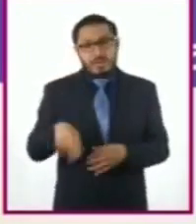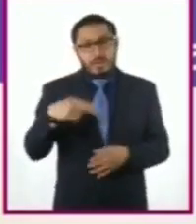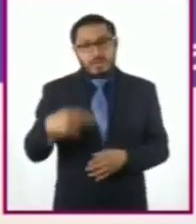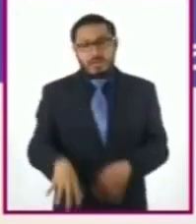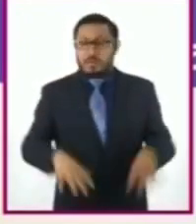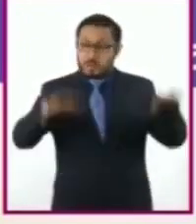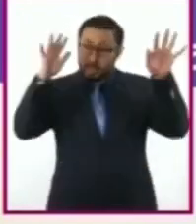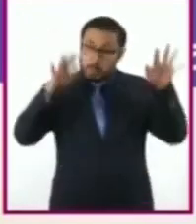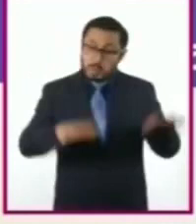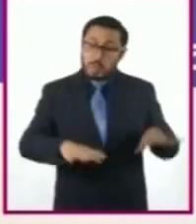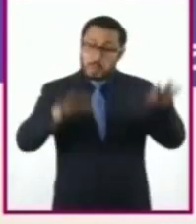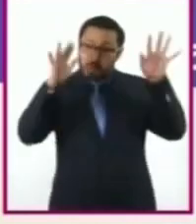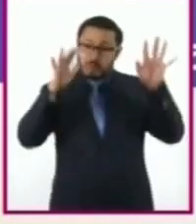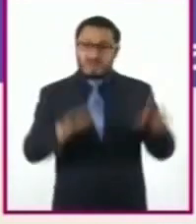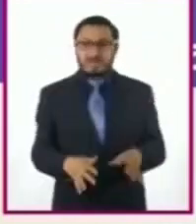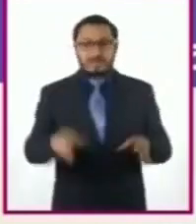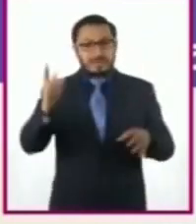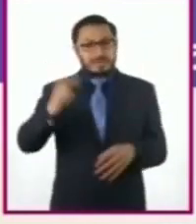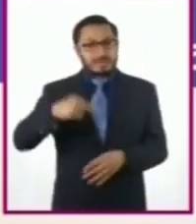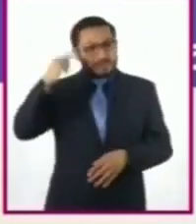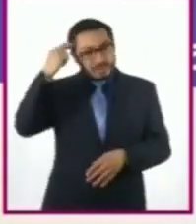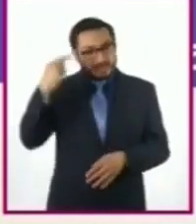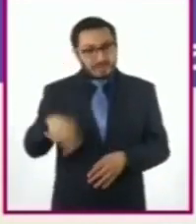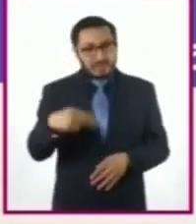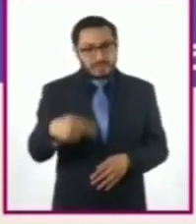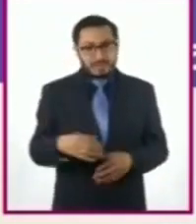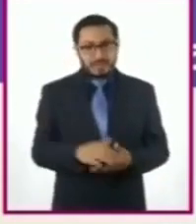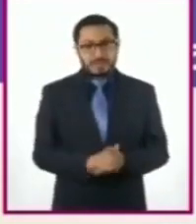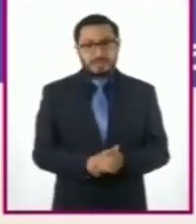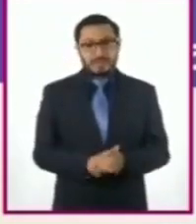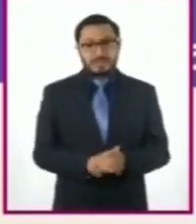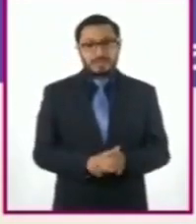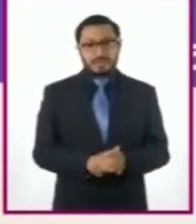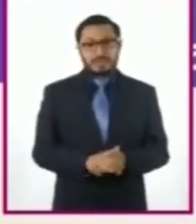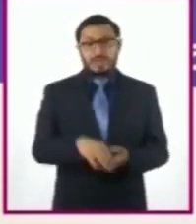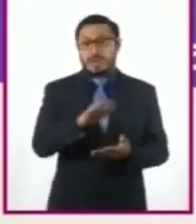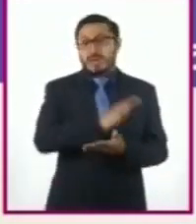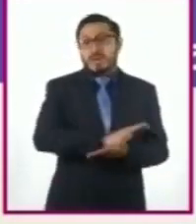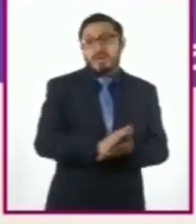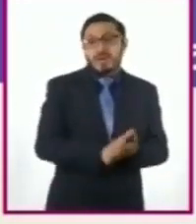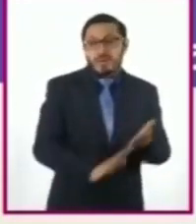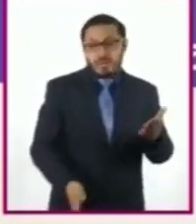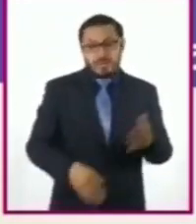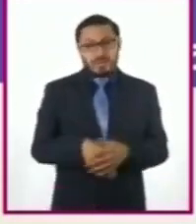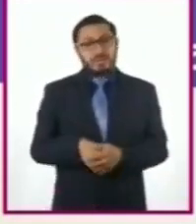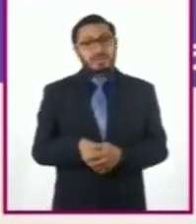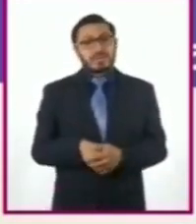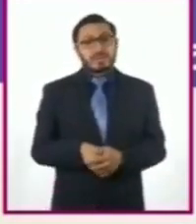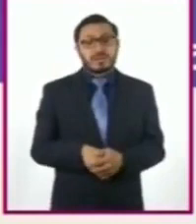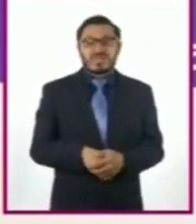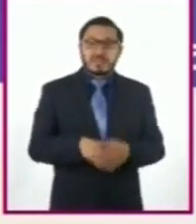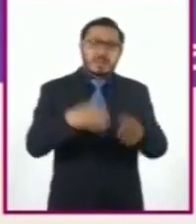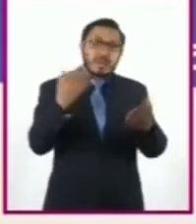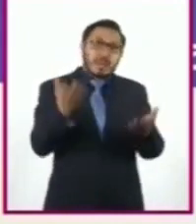majestad, se le puso aqueste nombre. Humildemente suplico a vuestra alteza la tenga